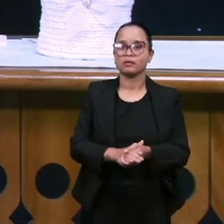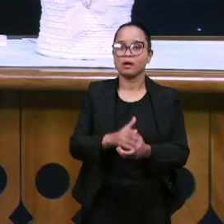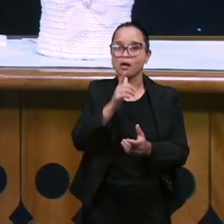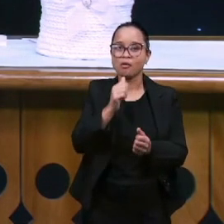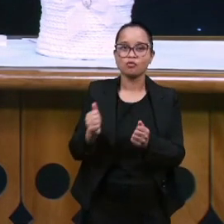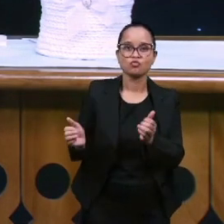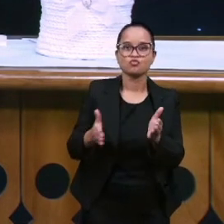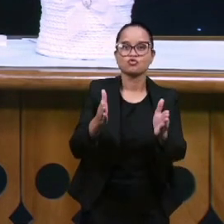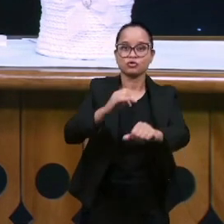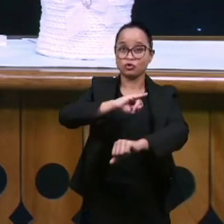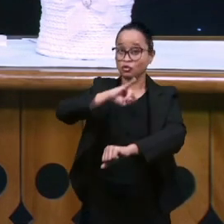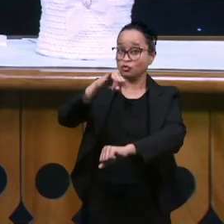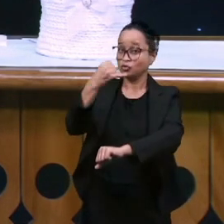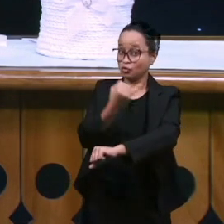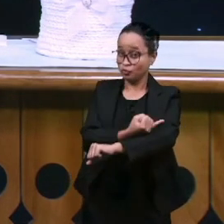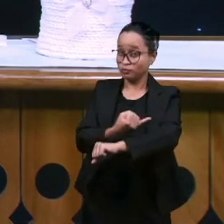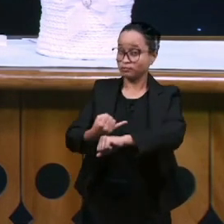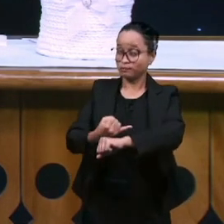el río Jordán.